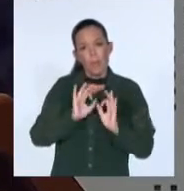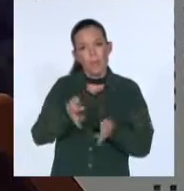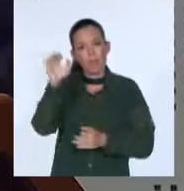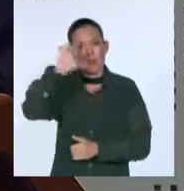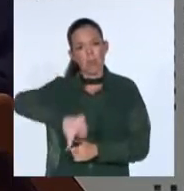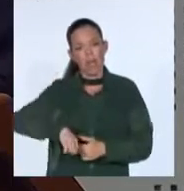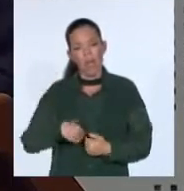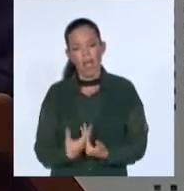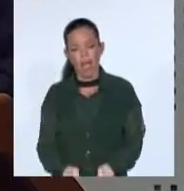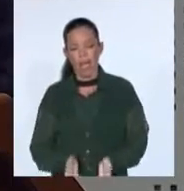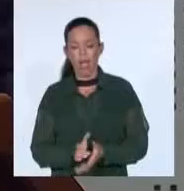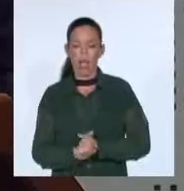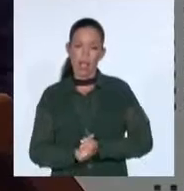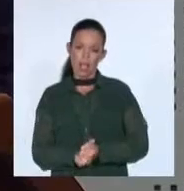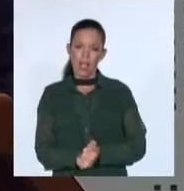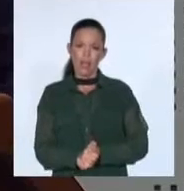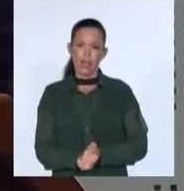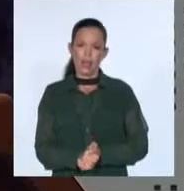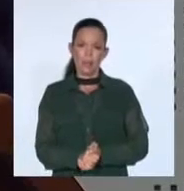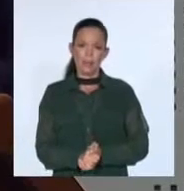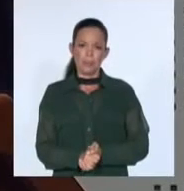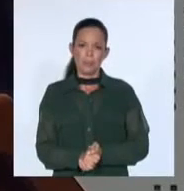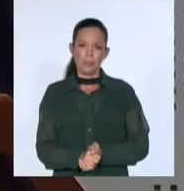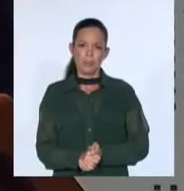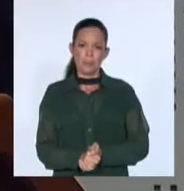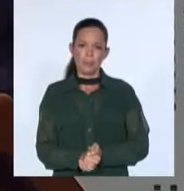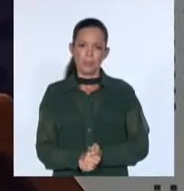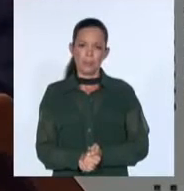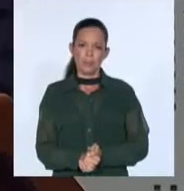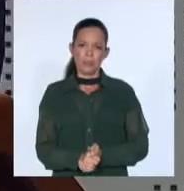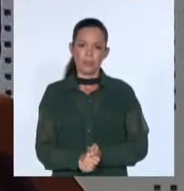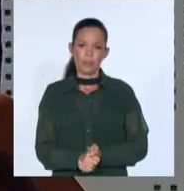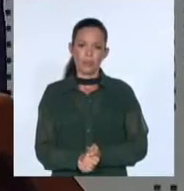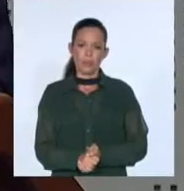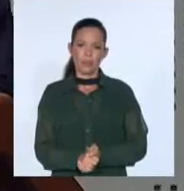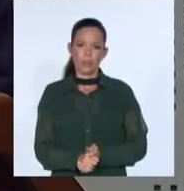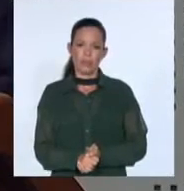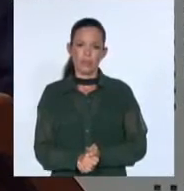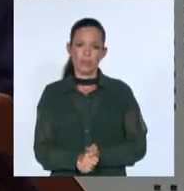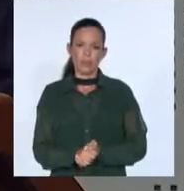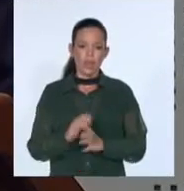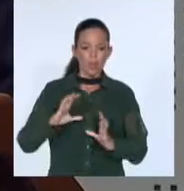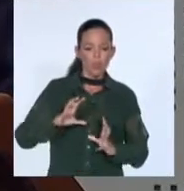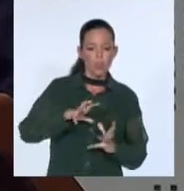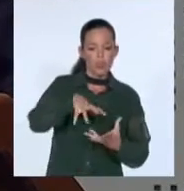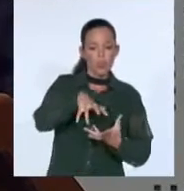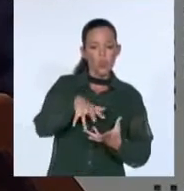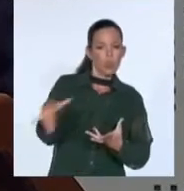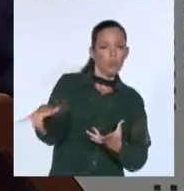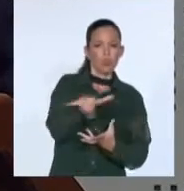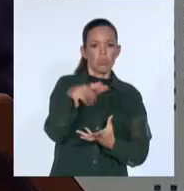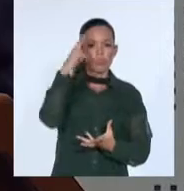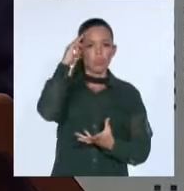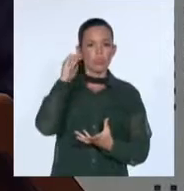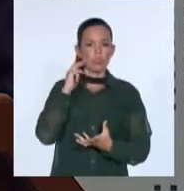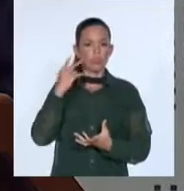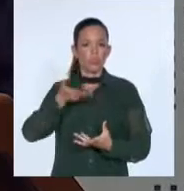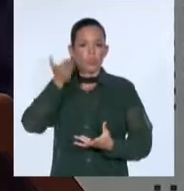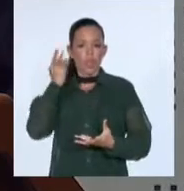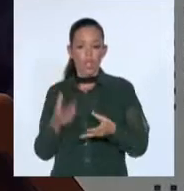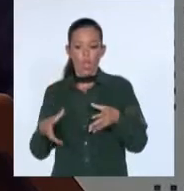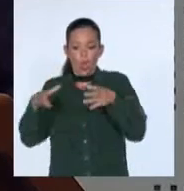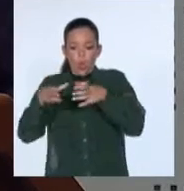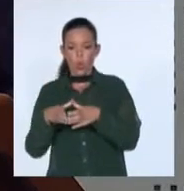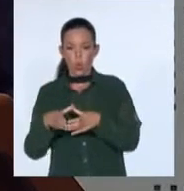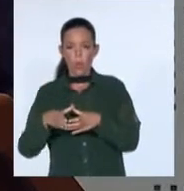El mundo sigue teniendo un mundo dominante y un mundo dominado. Y eso hay que terminarlo de una vez y